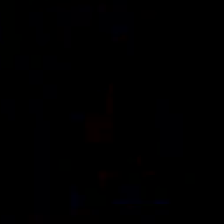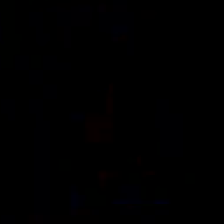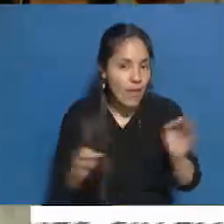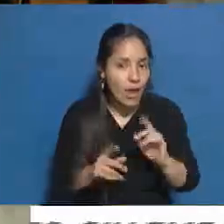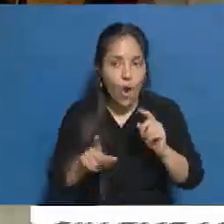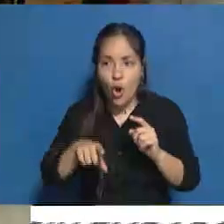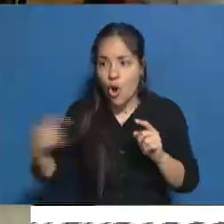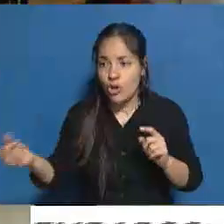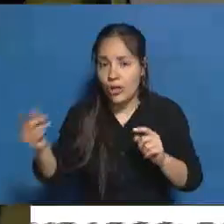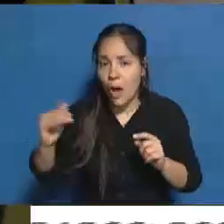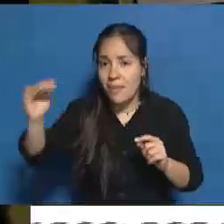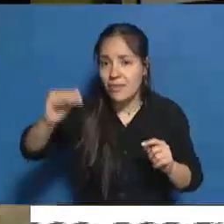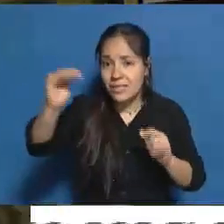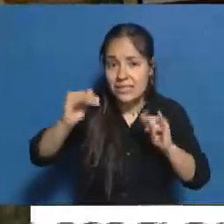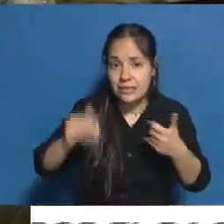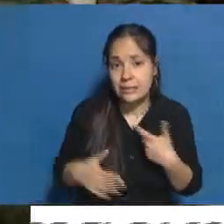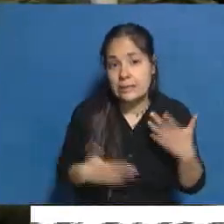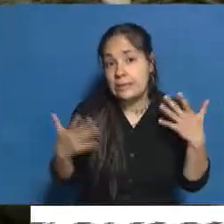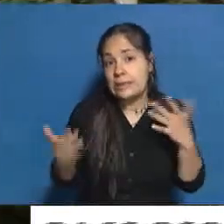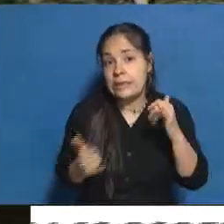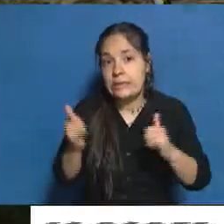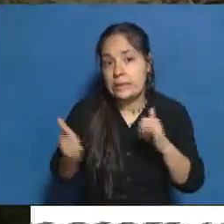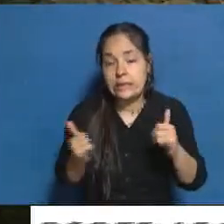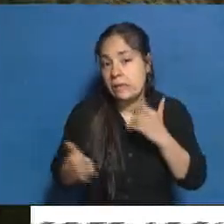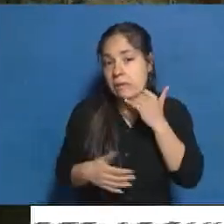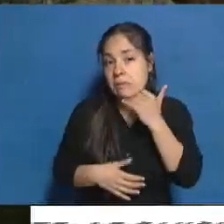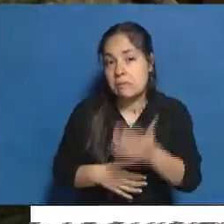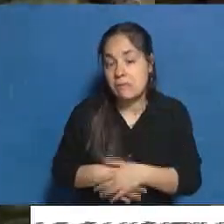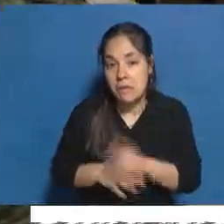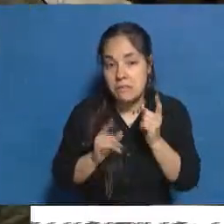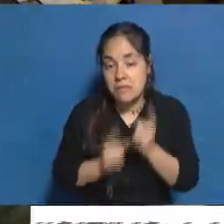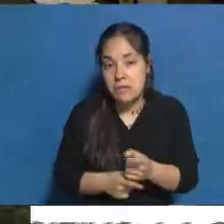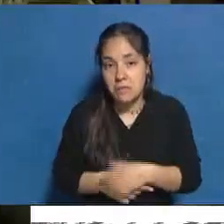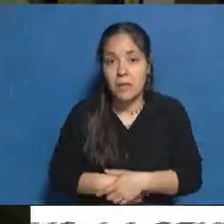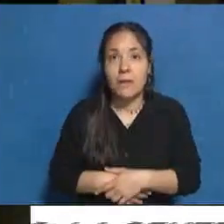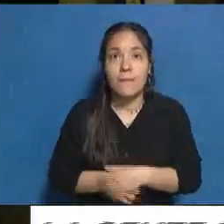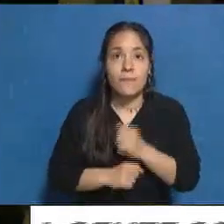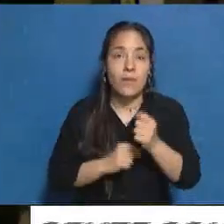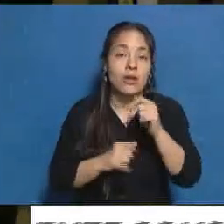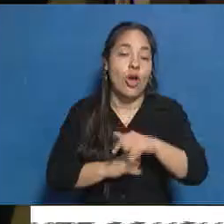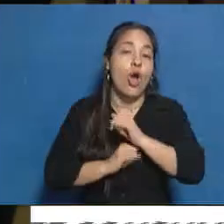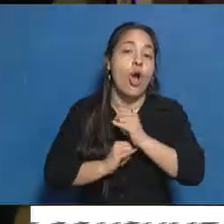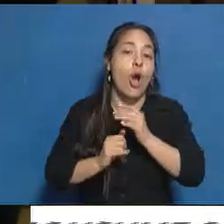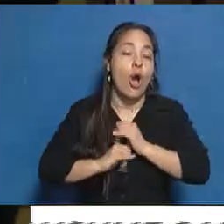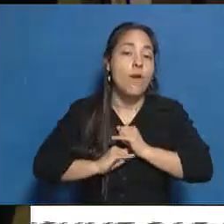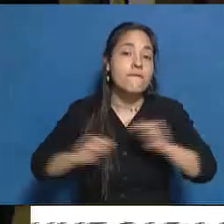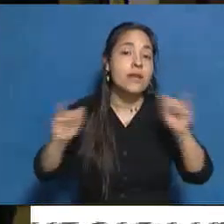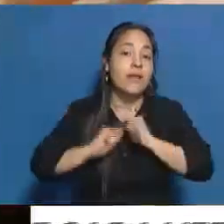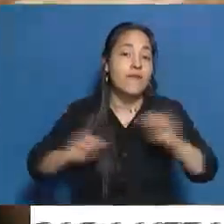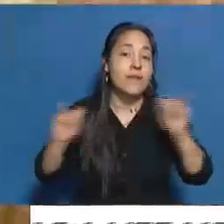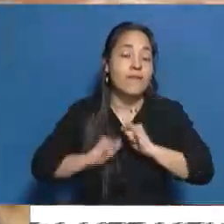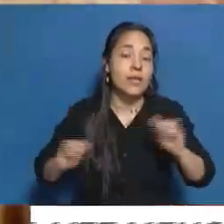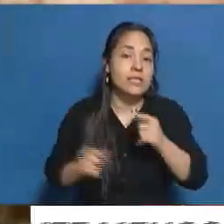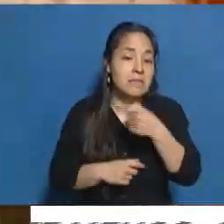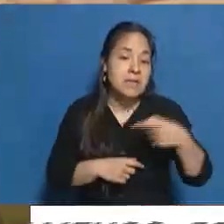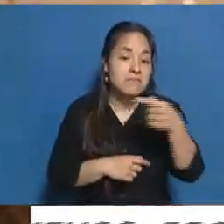sube no se puede explicar porque se ha mantenido y inclusive acá por lo menos sacan ofertas toda la semana para que haya más movimiento de gente